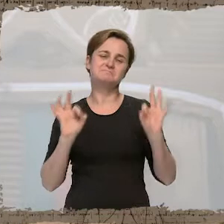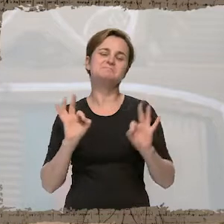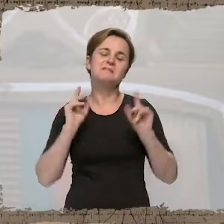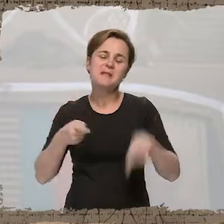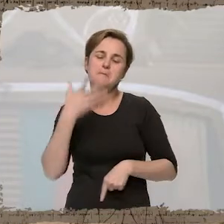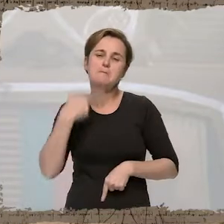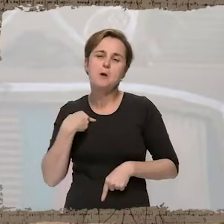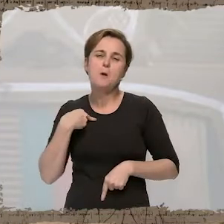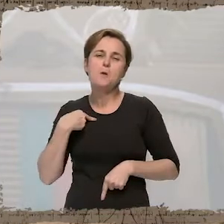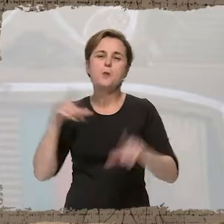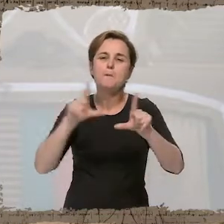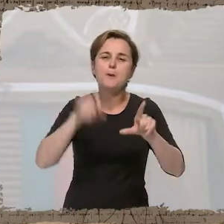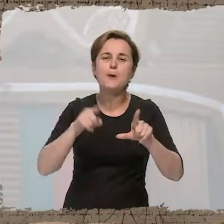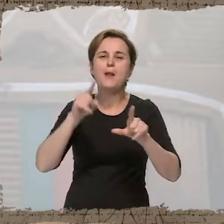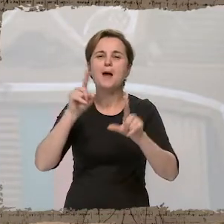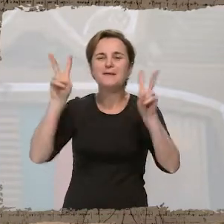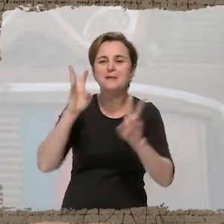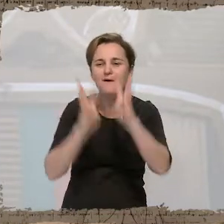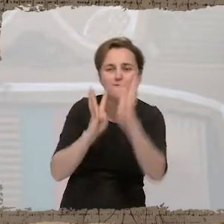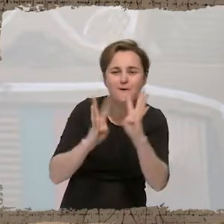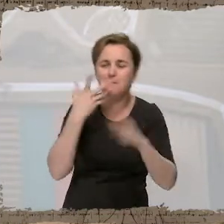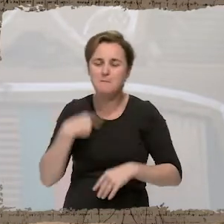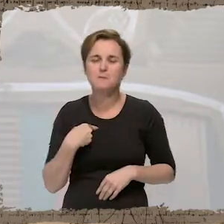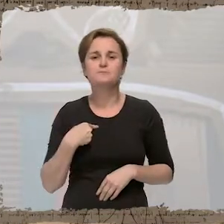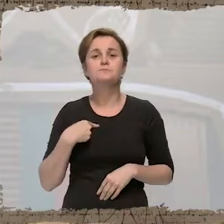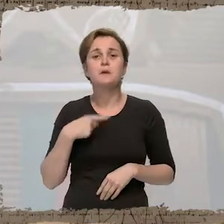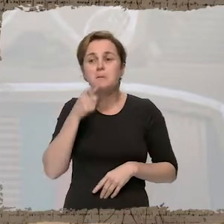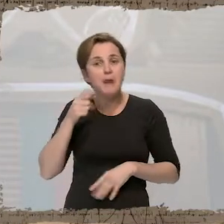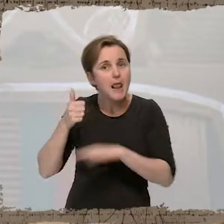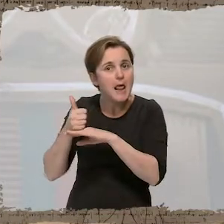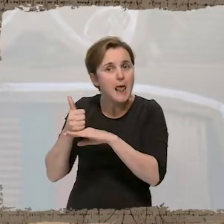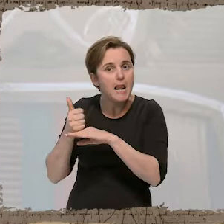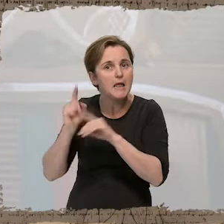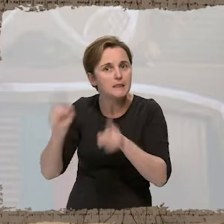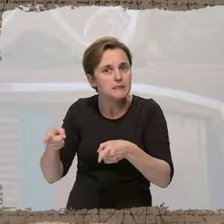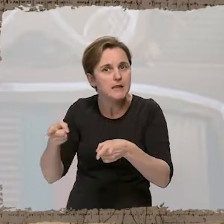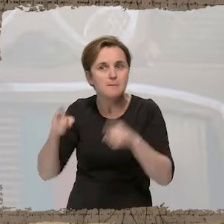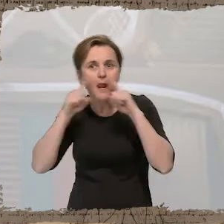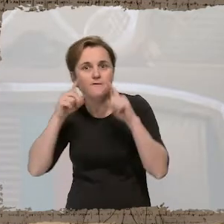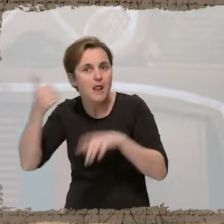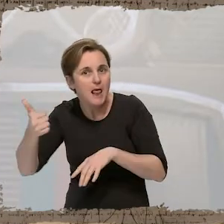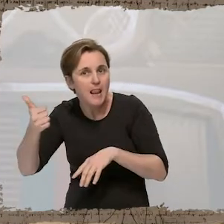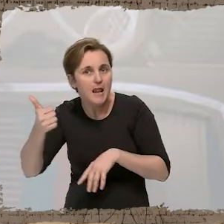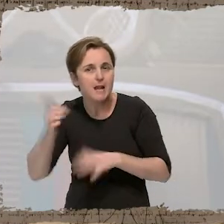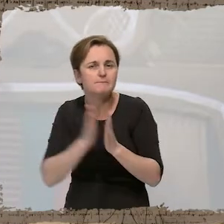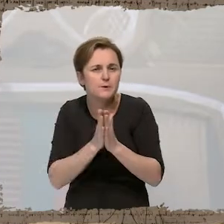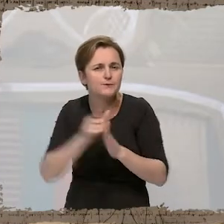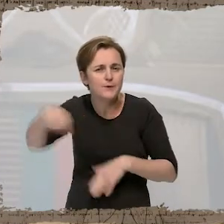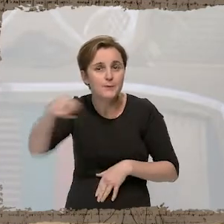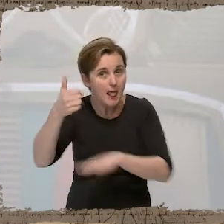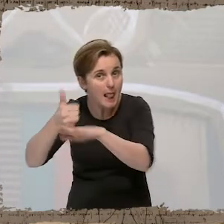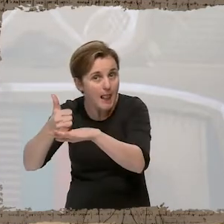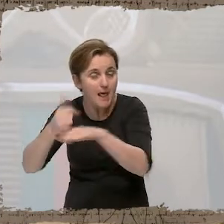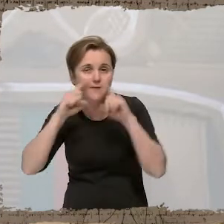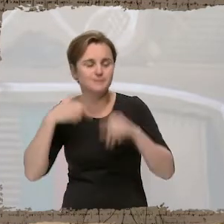para mí también fue uno de los temas favoritos bueno ahí parece que estamos en línea con alfred inchi por favor